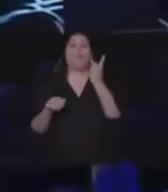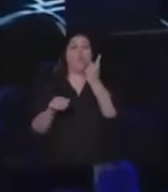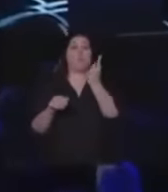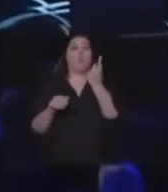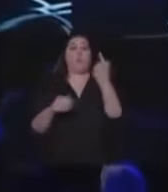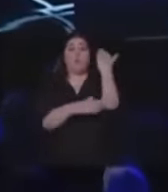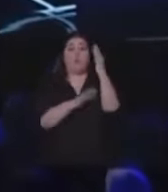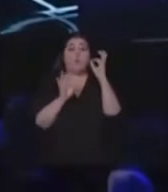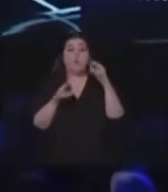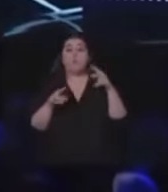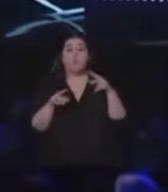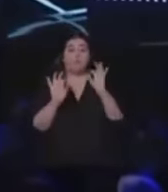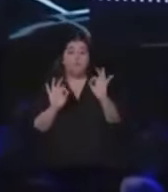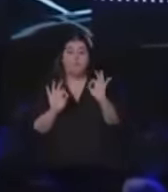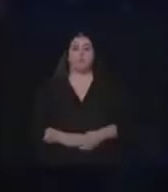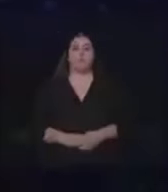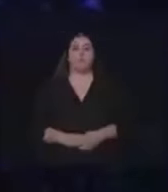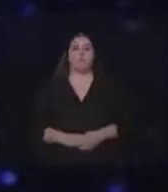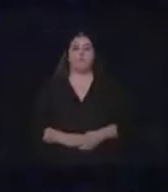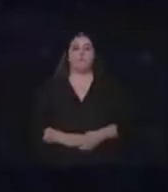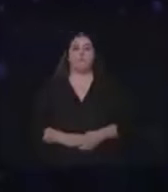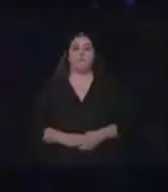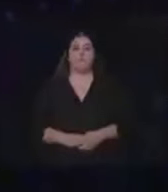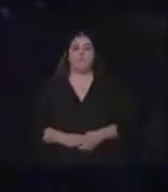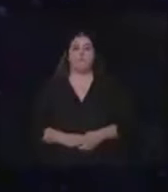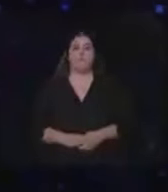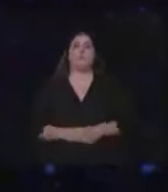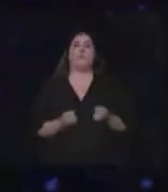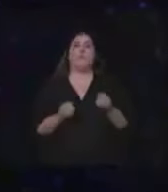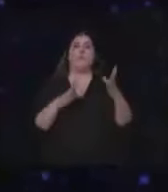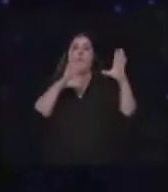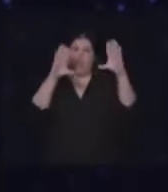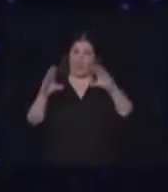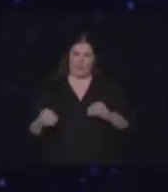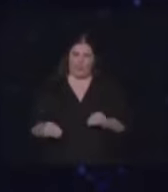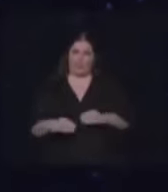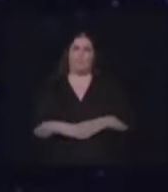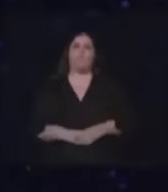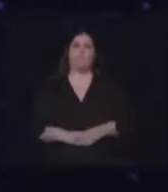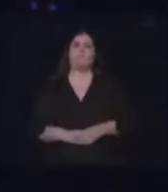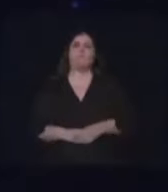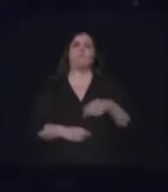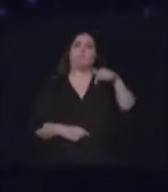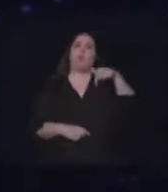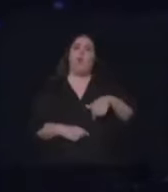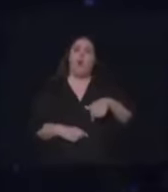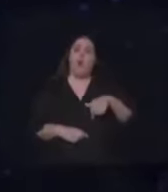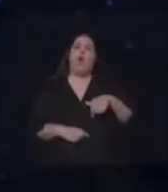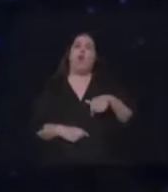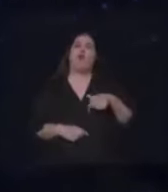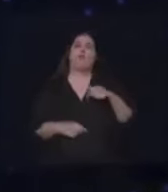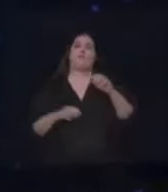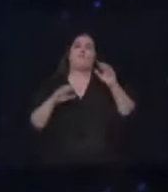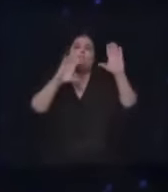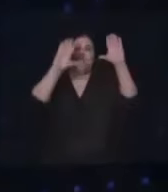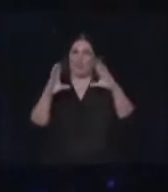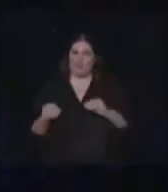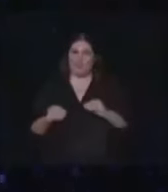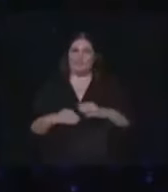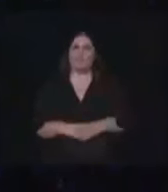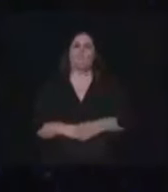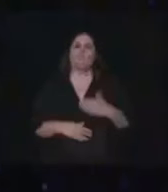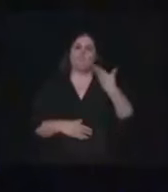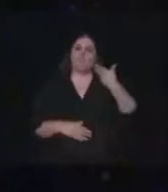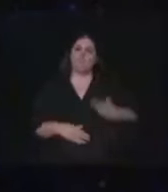Último debate presidencial en Argentina antes del balotaje del 19 de noviembre. El ministro de Economía Sergio Massa